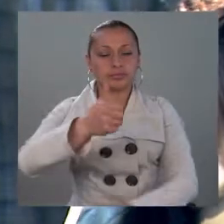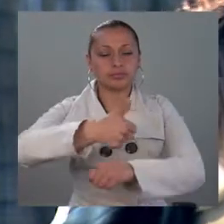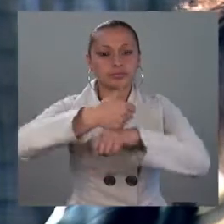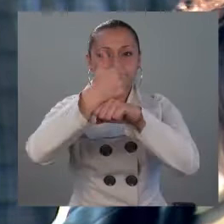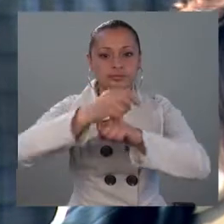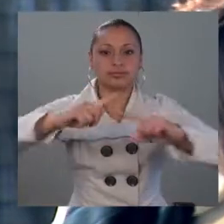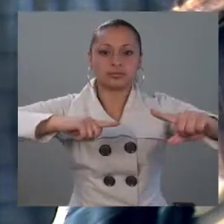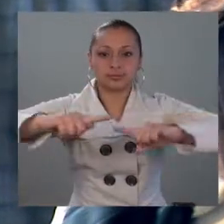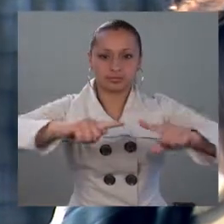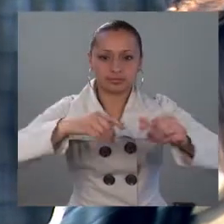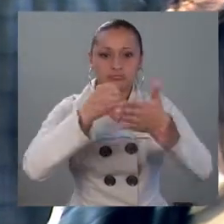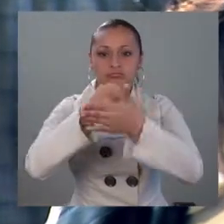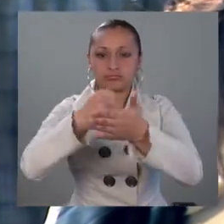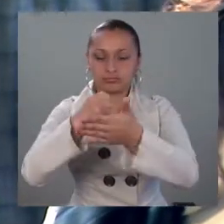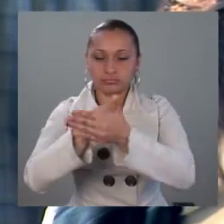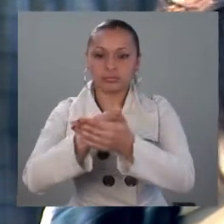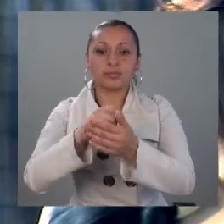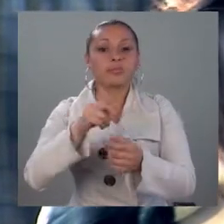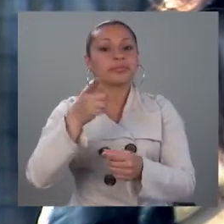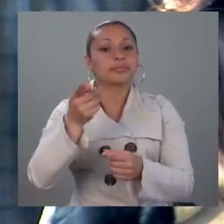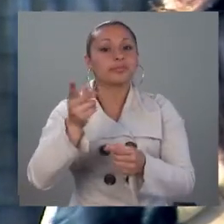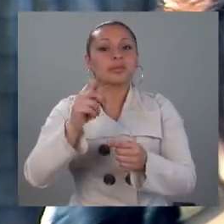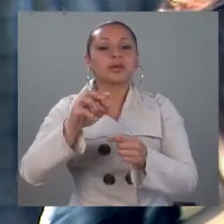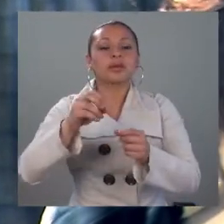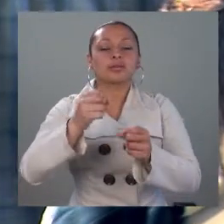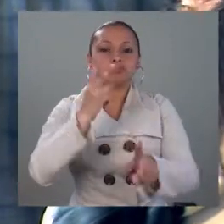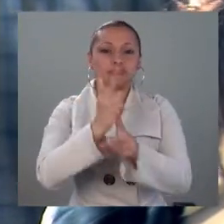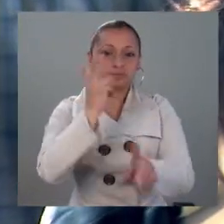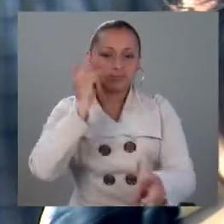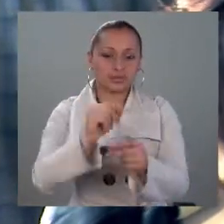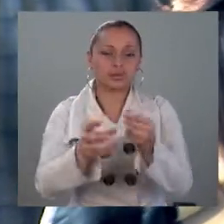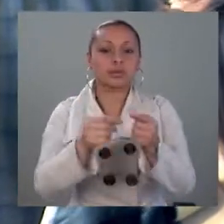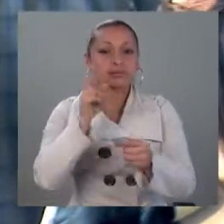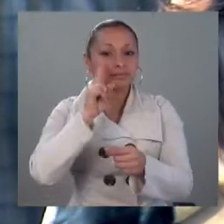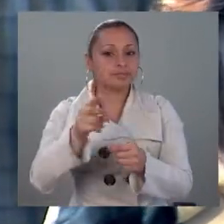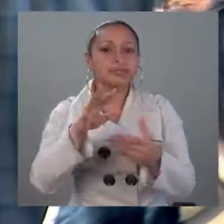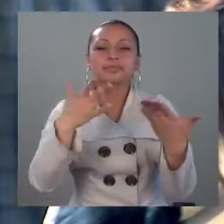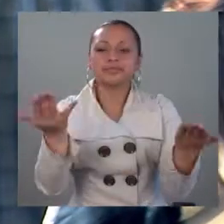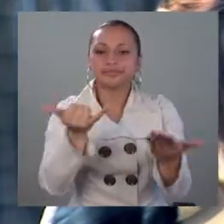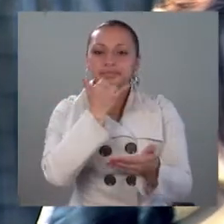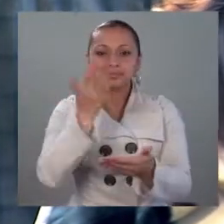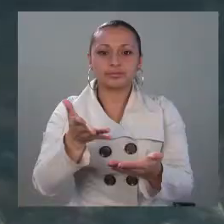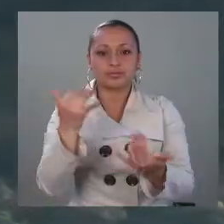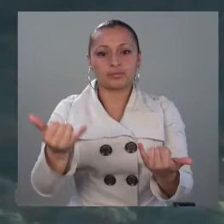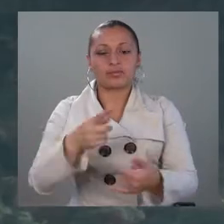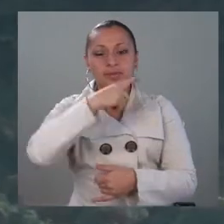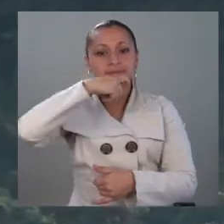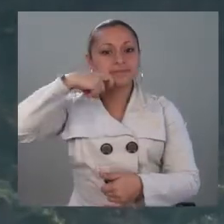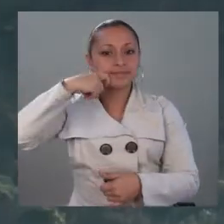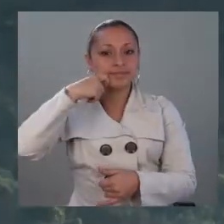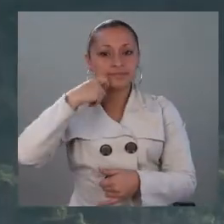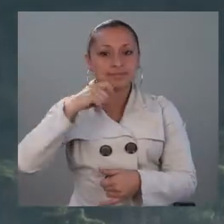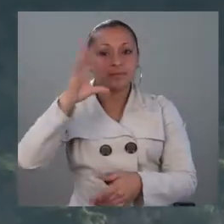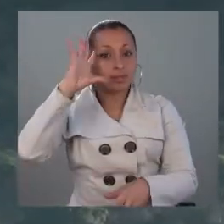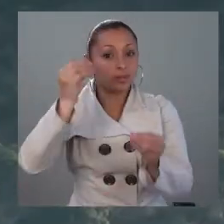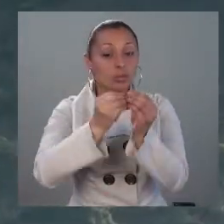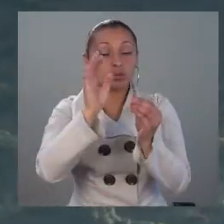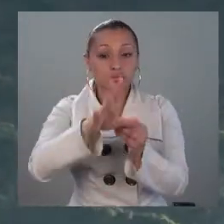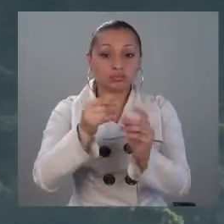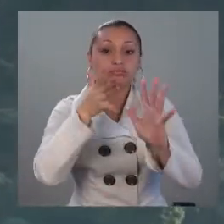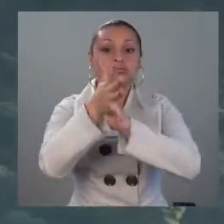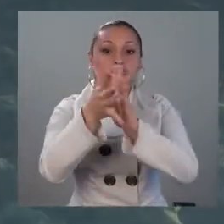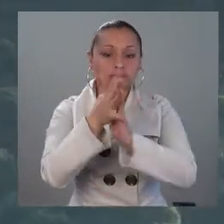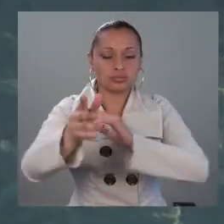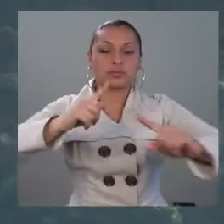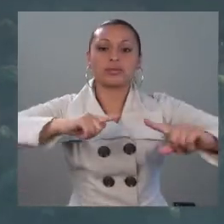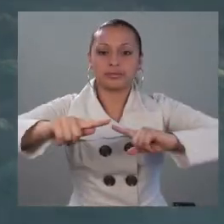La Dirección Administrativa de Gestión del Riesgo de Desastres presentó informe de temporada seca de mitad de año. De acuerdo al informe